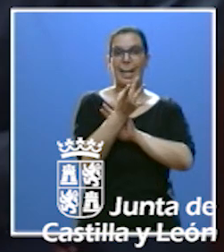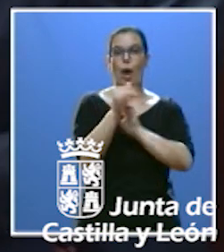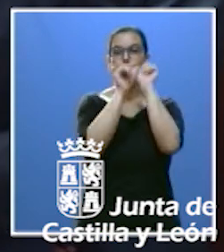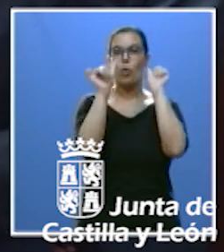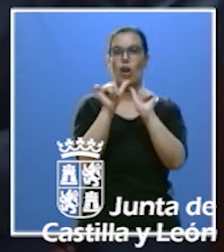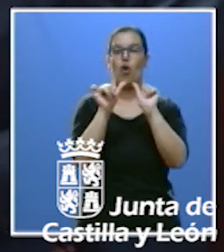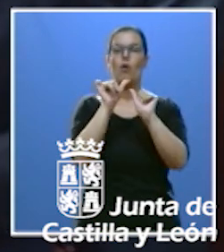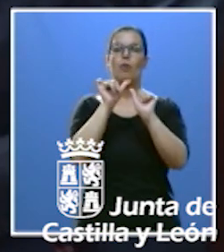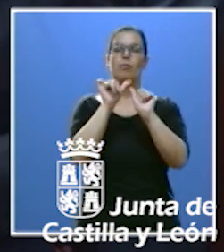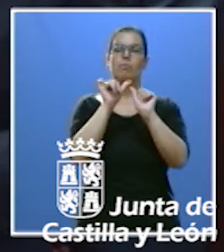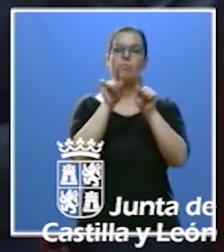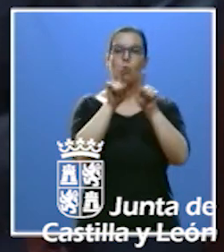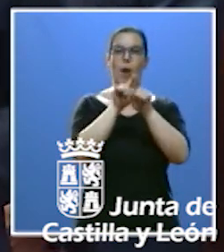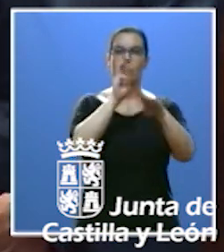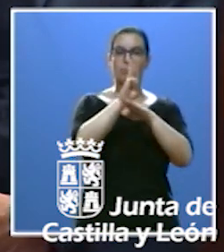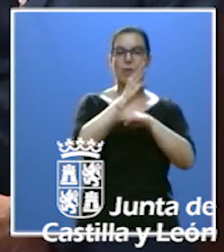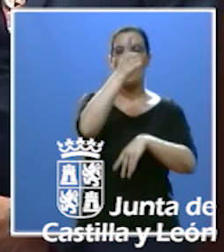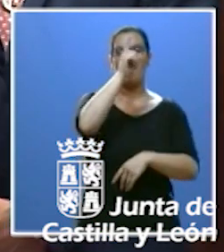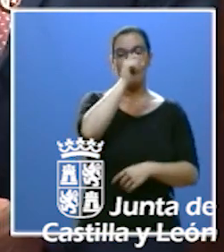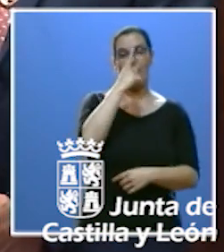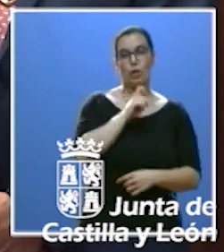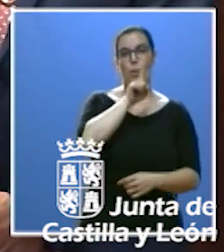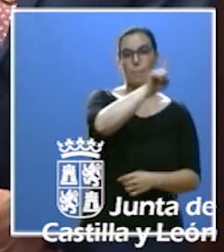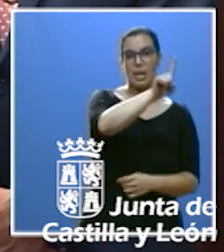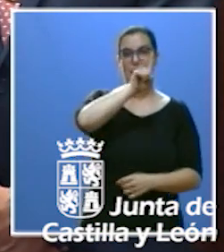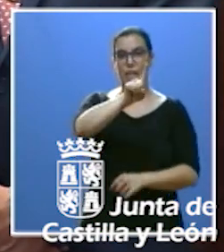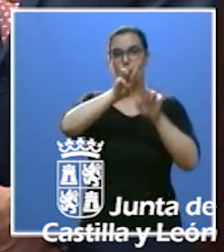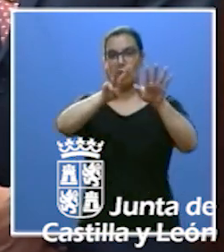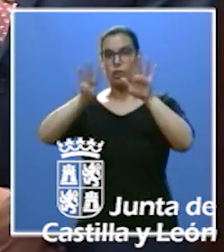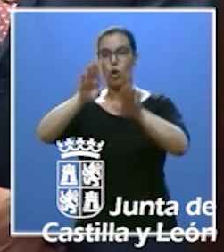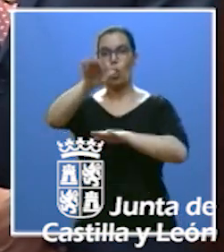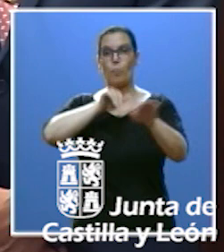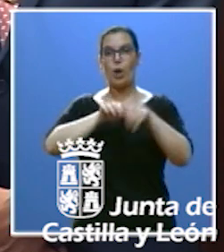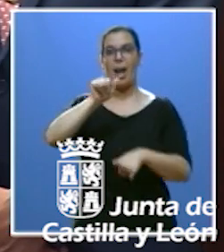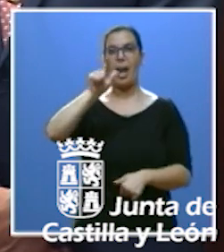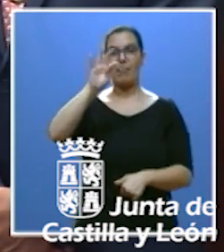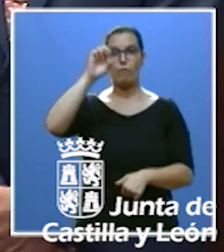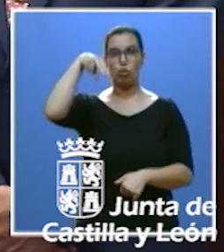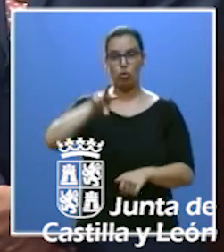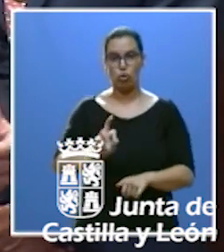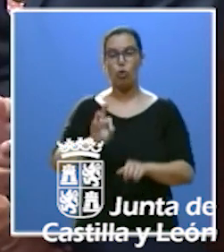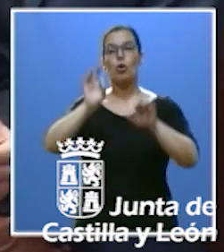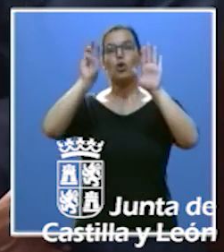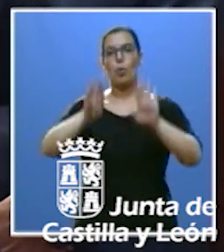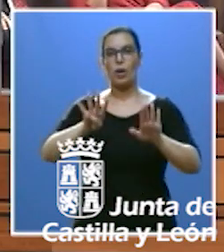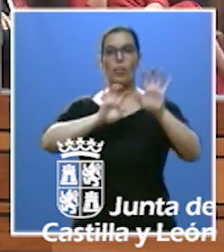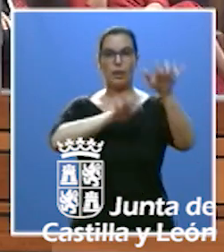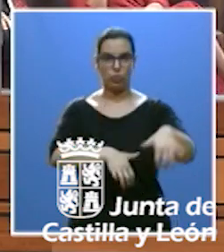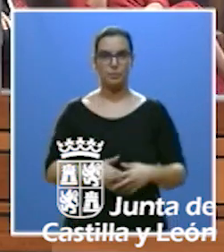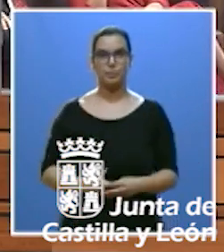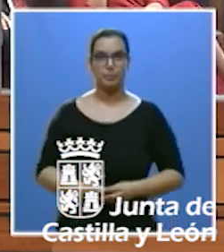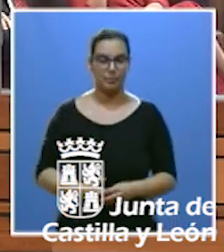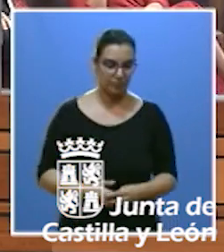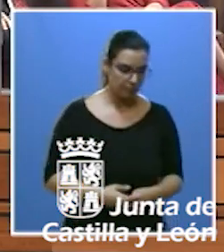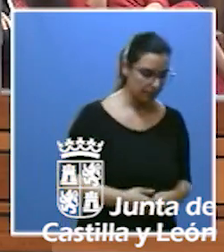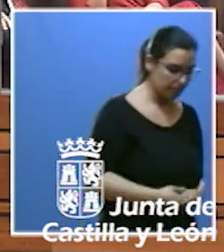en 1188, convocado por Alfonso IX de León. Quiero aprovechar también, para con